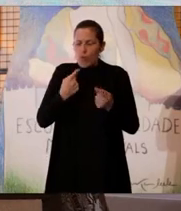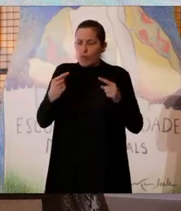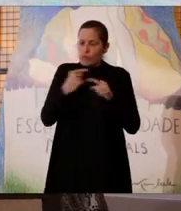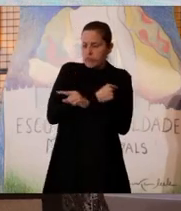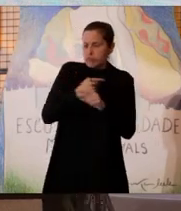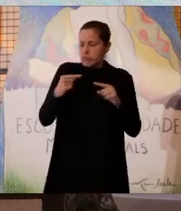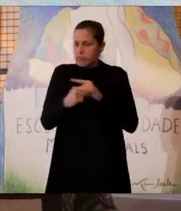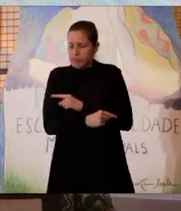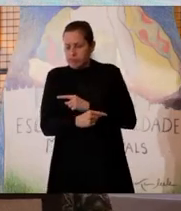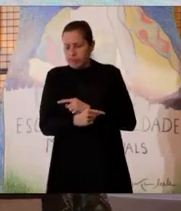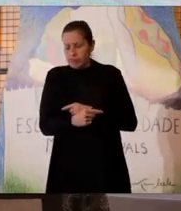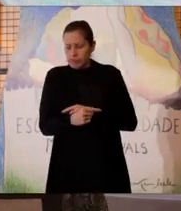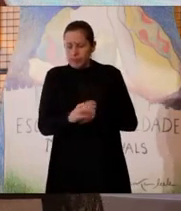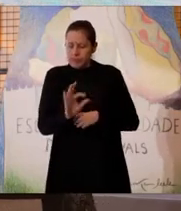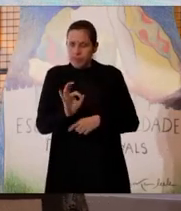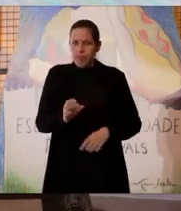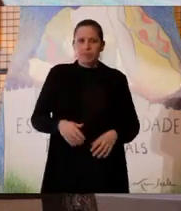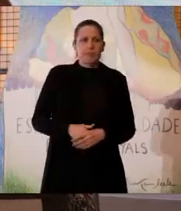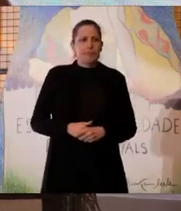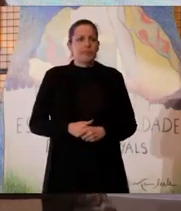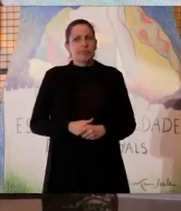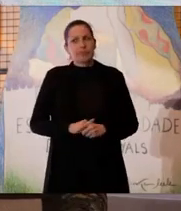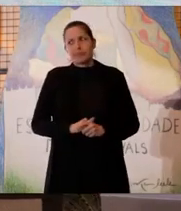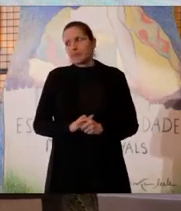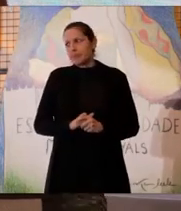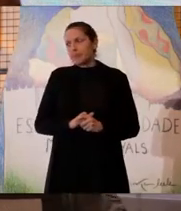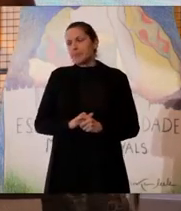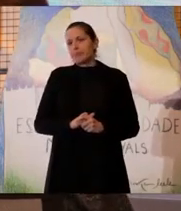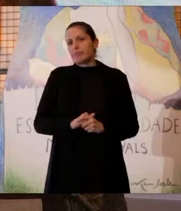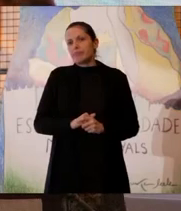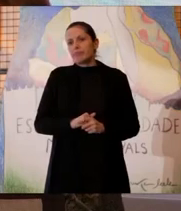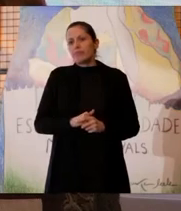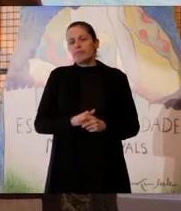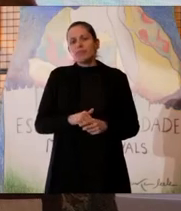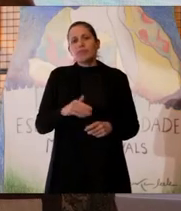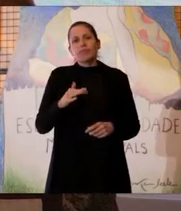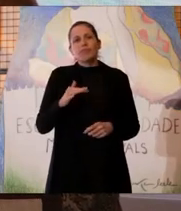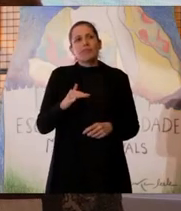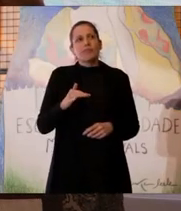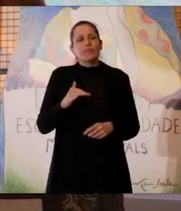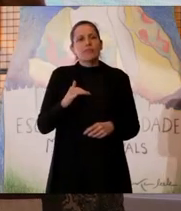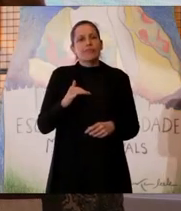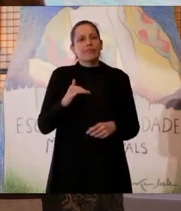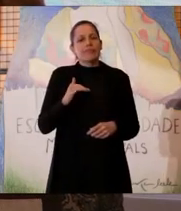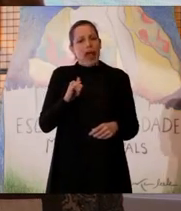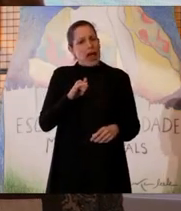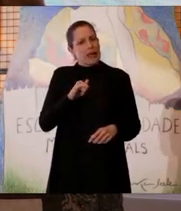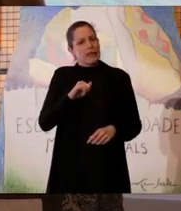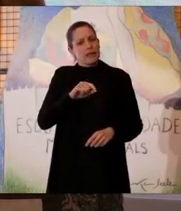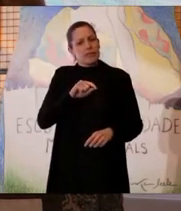pasa bueno que la Cómo se dice la pulsión de ser abogada del existe